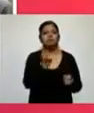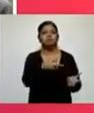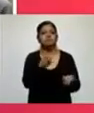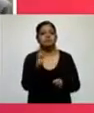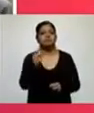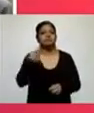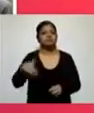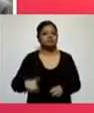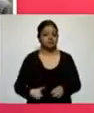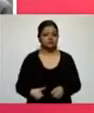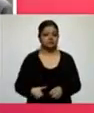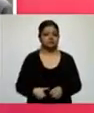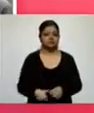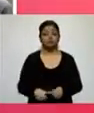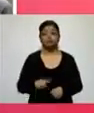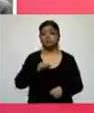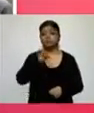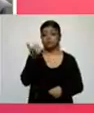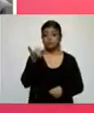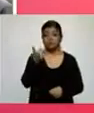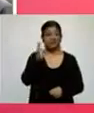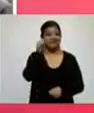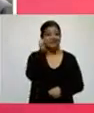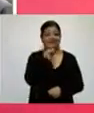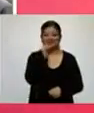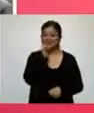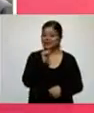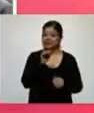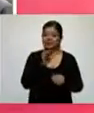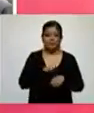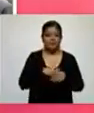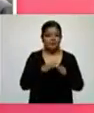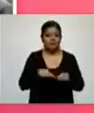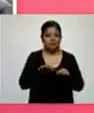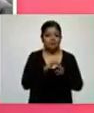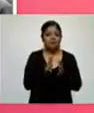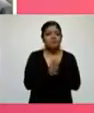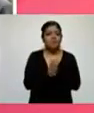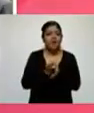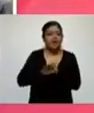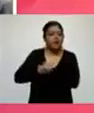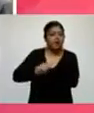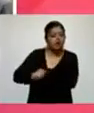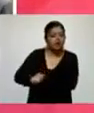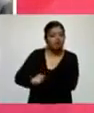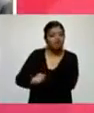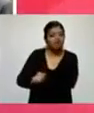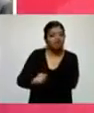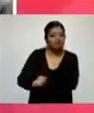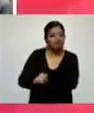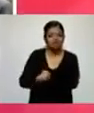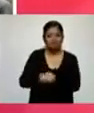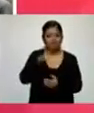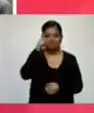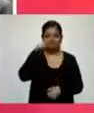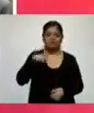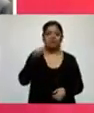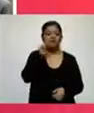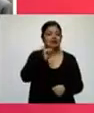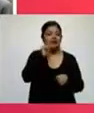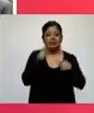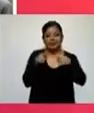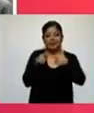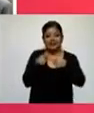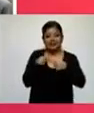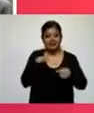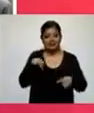Segundo, la mayor parte del tiempo cogerla de la mano para evitar inconvenientes, cruzar por las